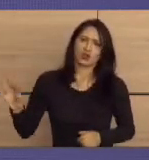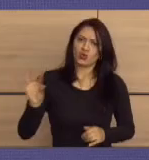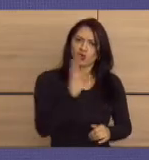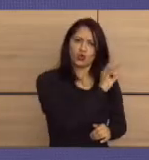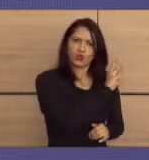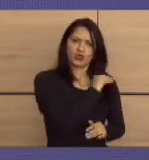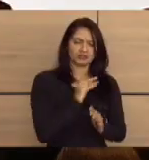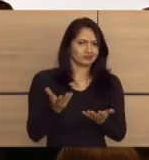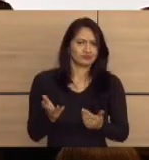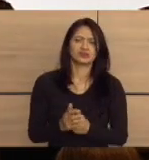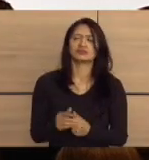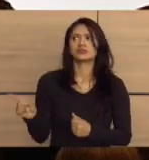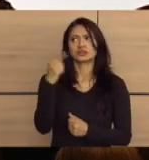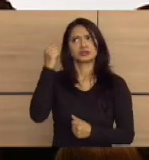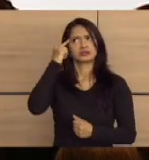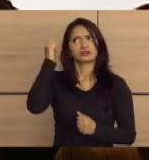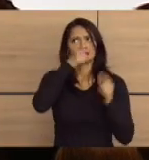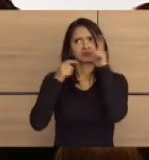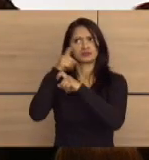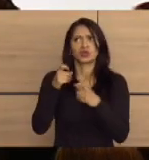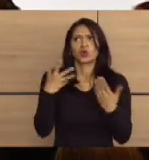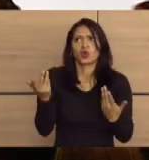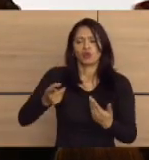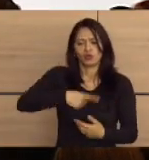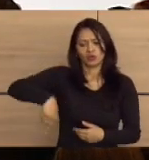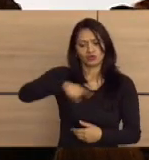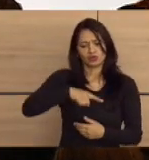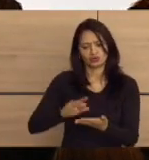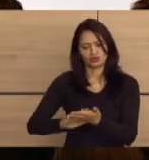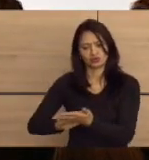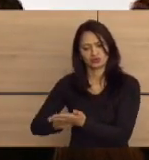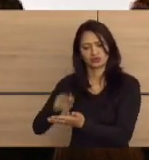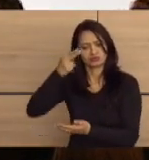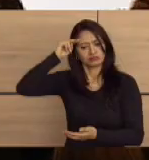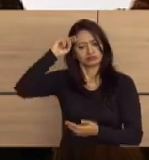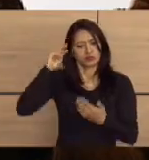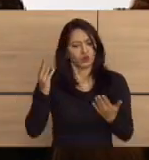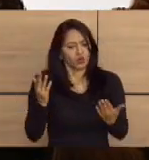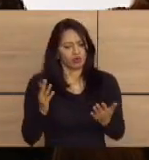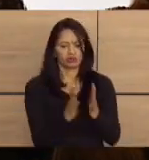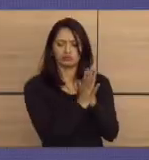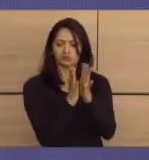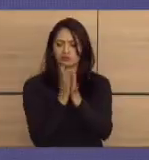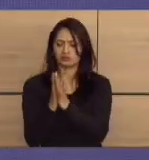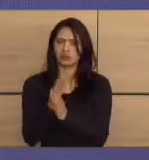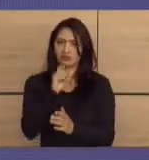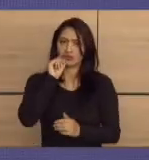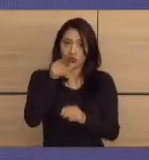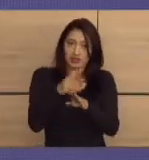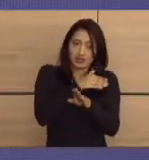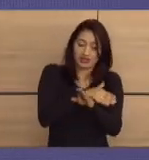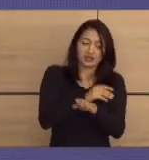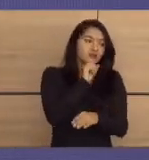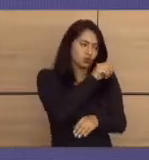adelanto a decirla, pero que tiene que ver con cómo lo vamos a implementar, y yo creo que la voz de ustedes es bien, bien importante. Antes de llegar a esa pregunta,